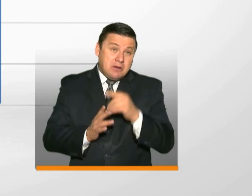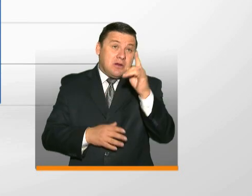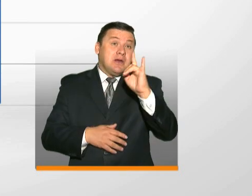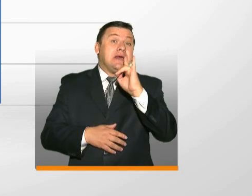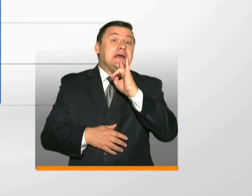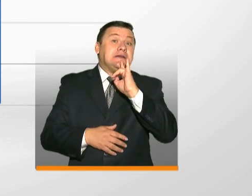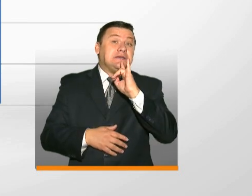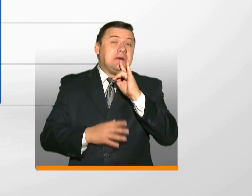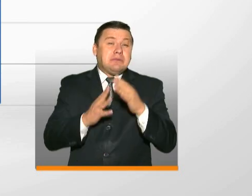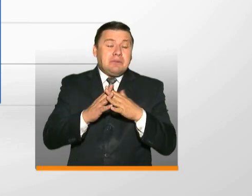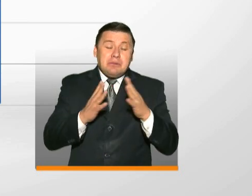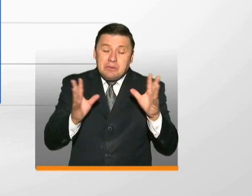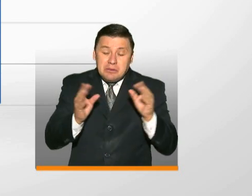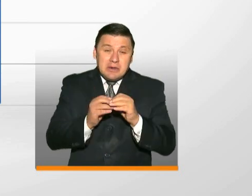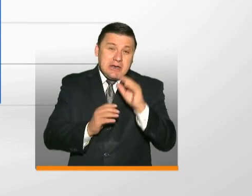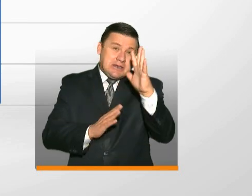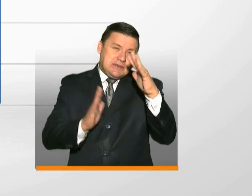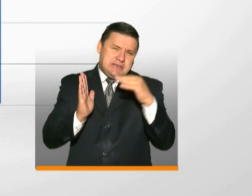Estados Unidos que llega a